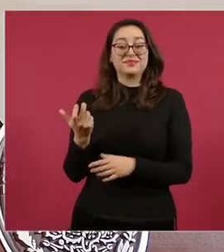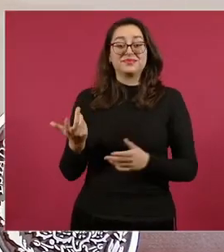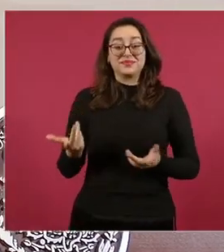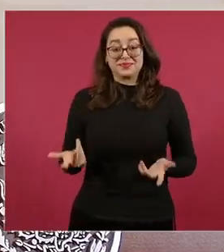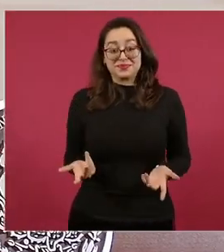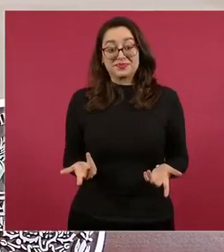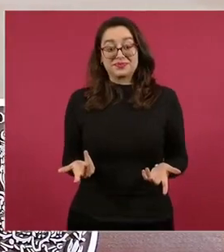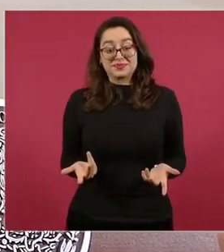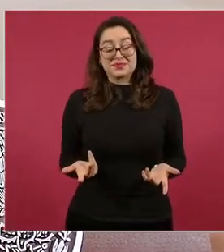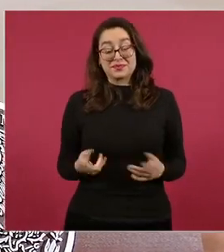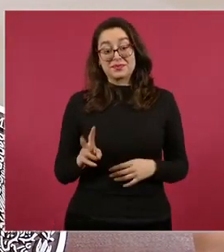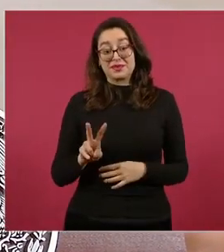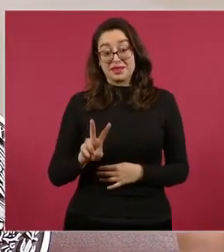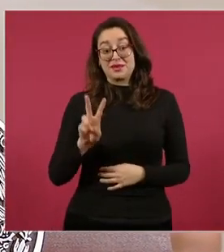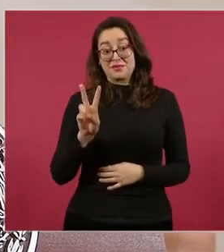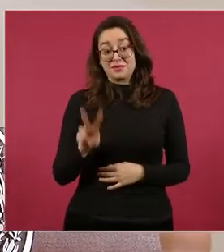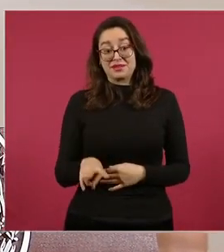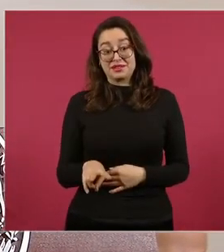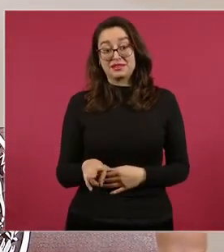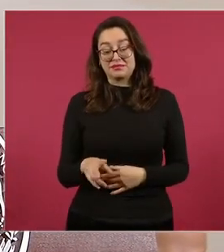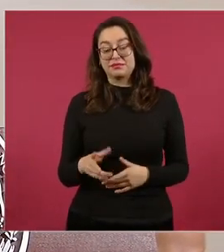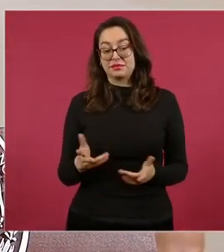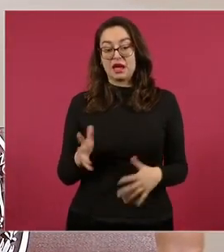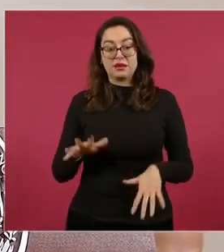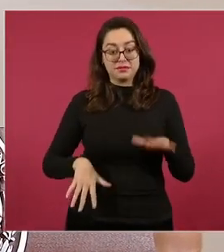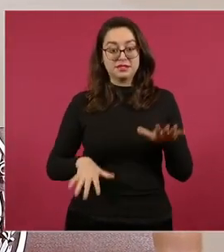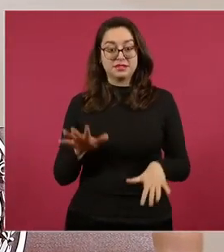la suerte es importante en todo